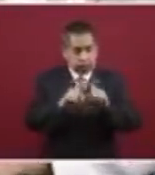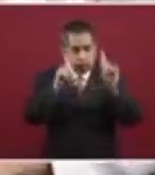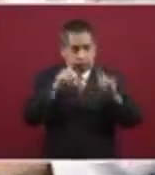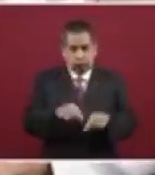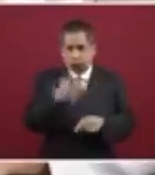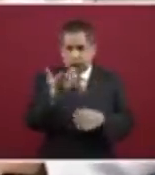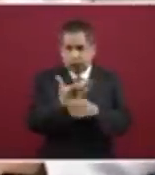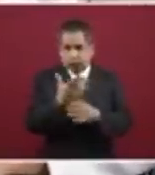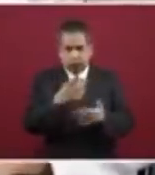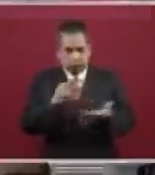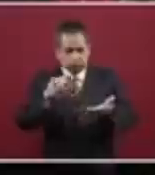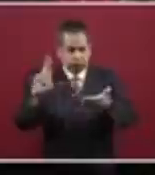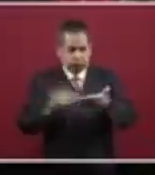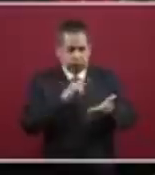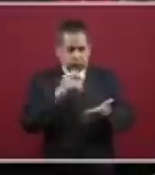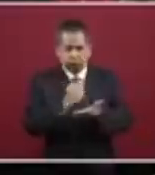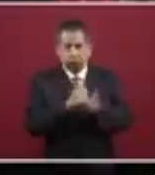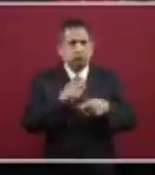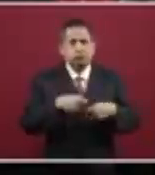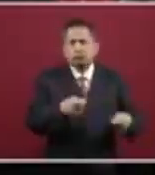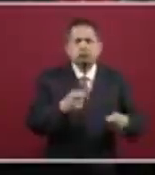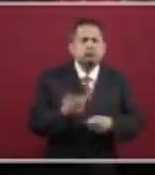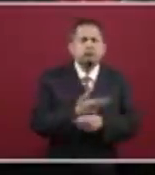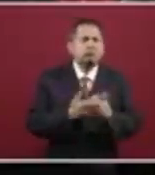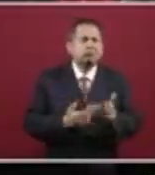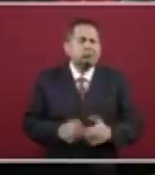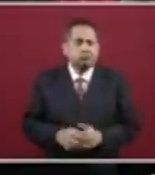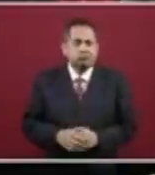que había enviado? Bueno,